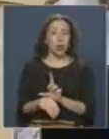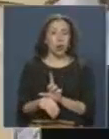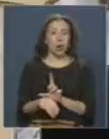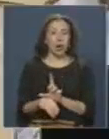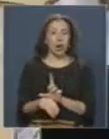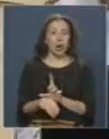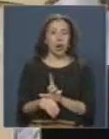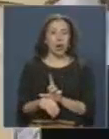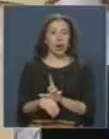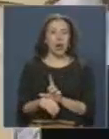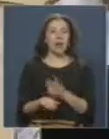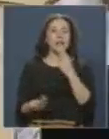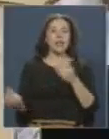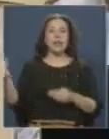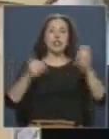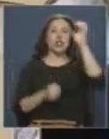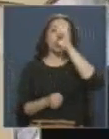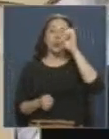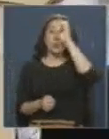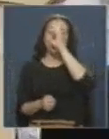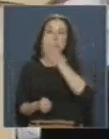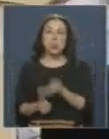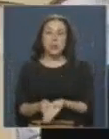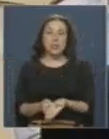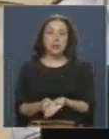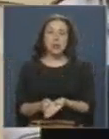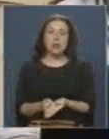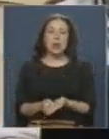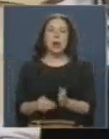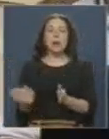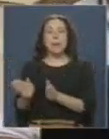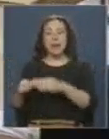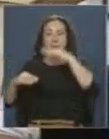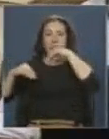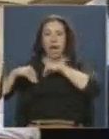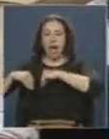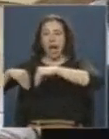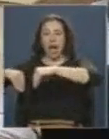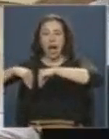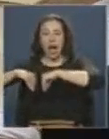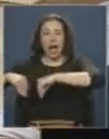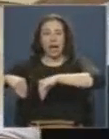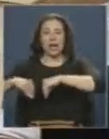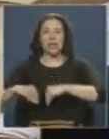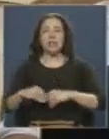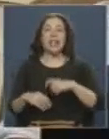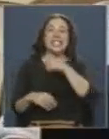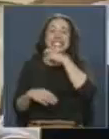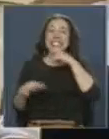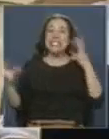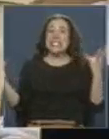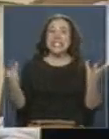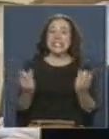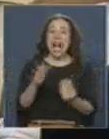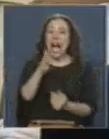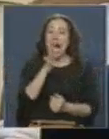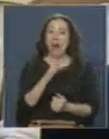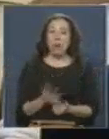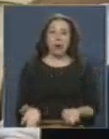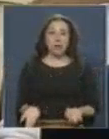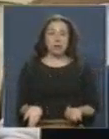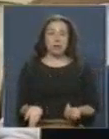local, que vive de la pequeña agricultura, que está en escasez hídrica y no se ha contemplado esto en el proyecto. Ahora